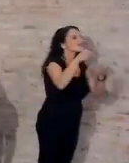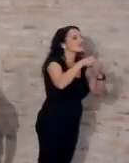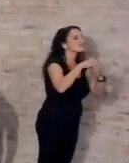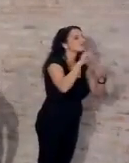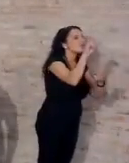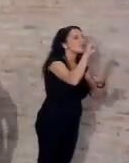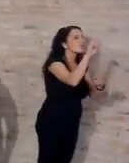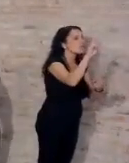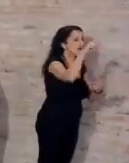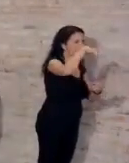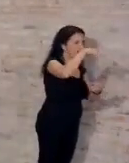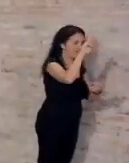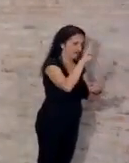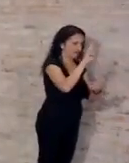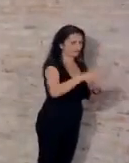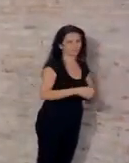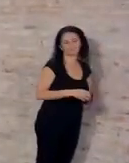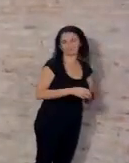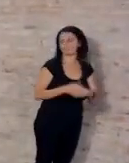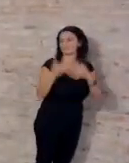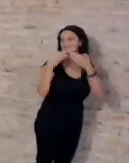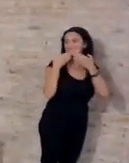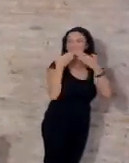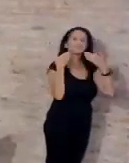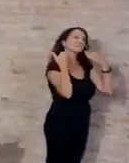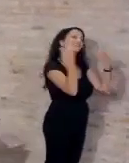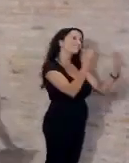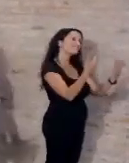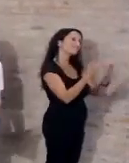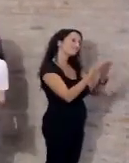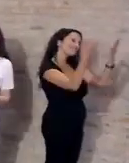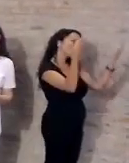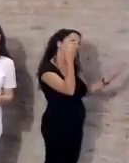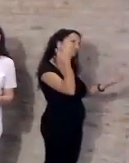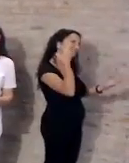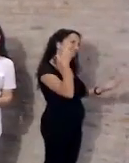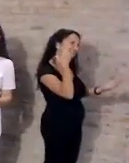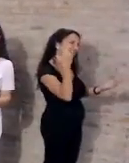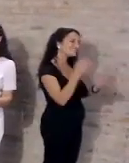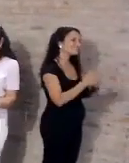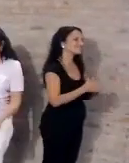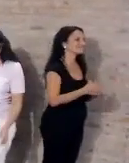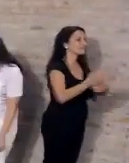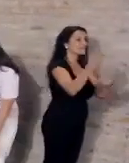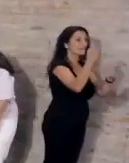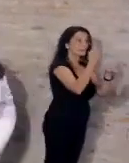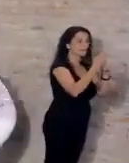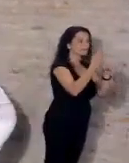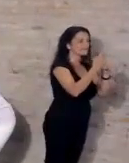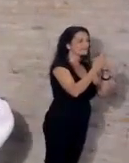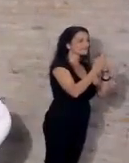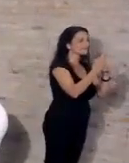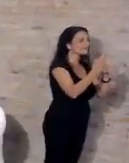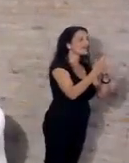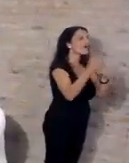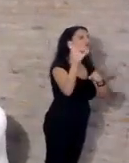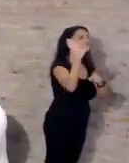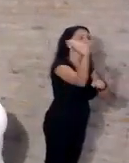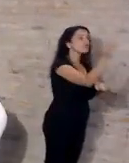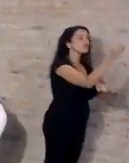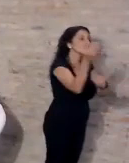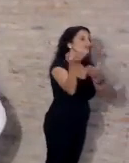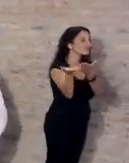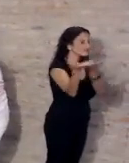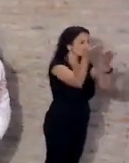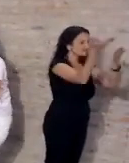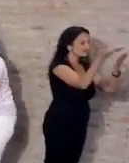Dayana entonces Gracias Bueno buenas tardes Cómo están primero que nada quiero darles la